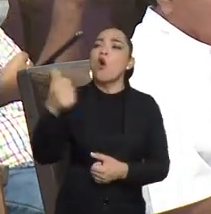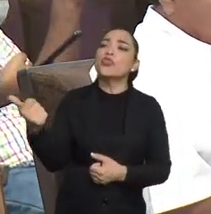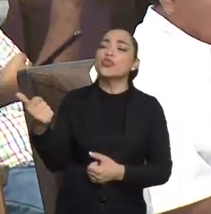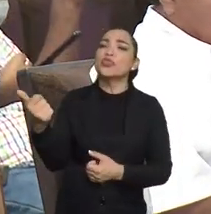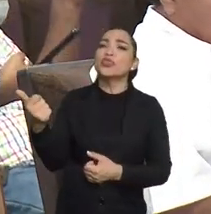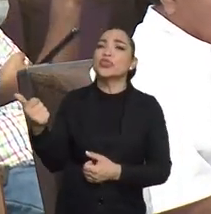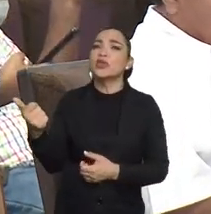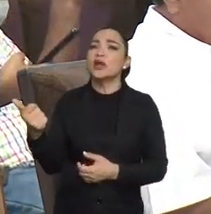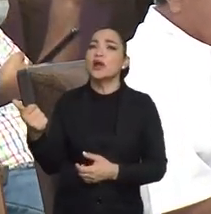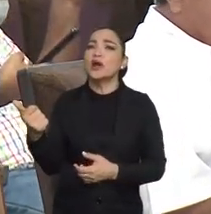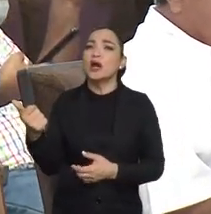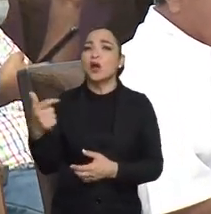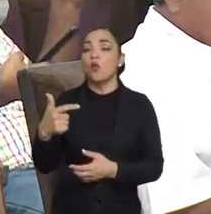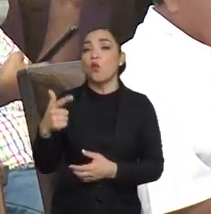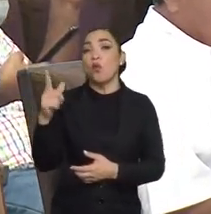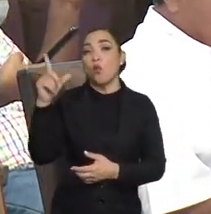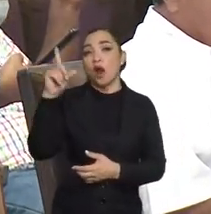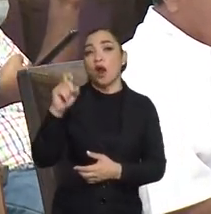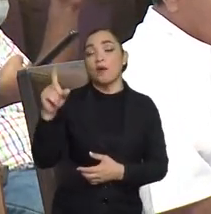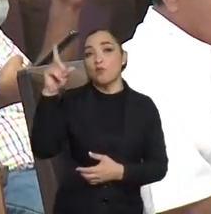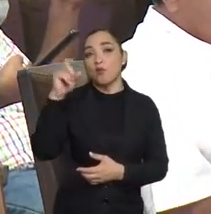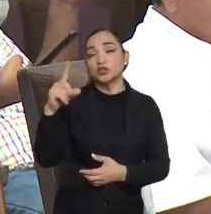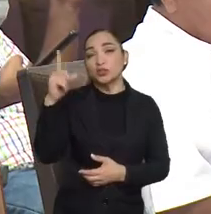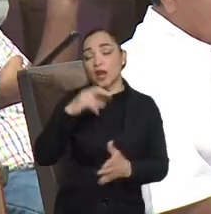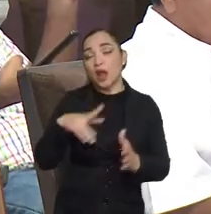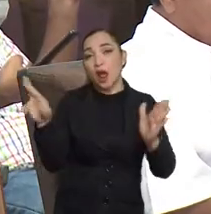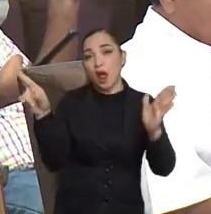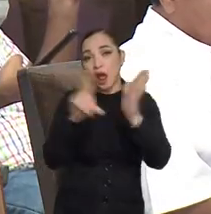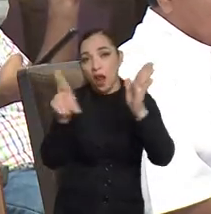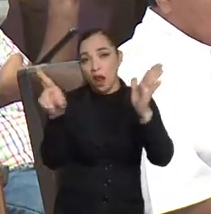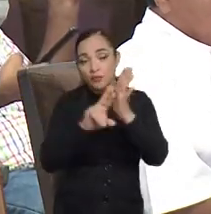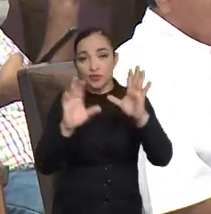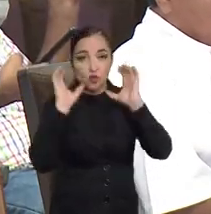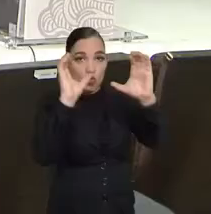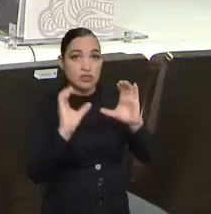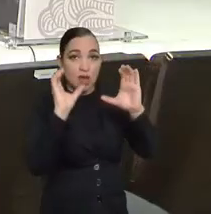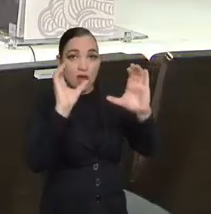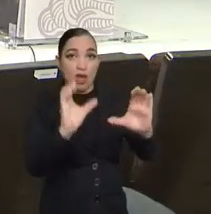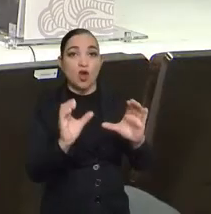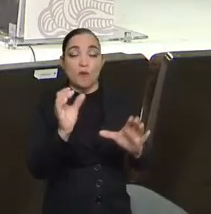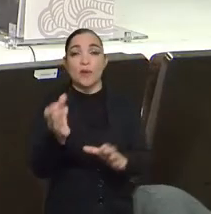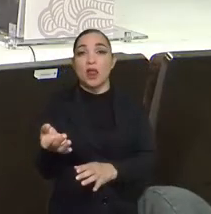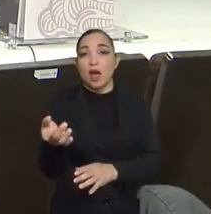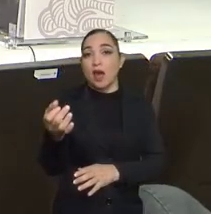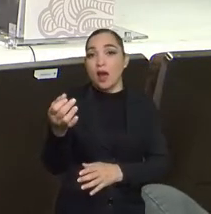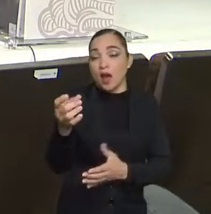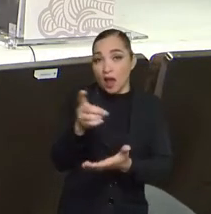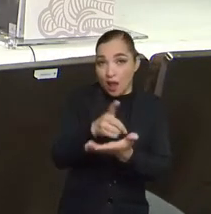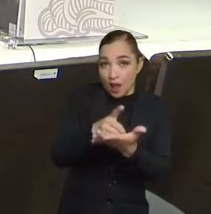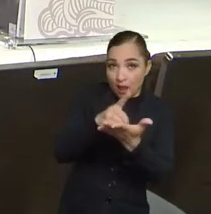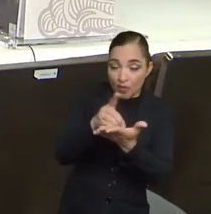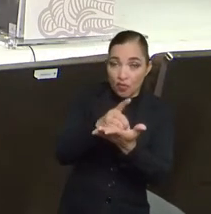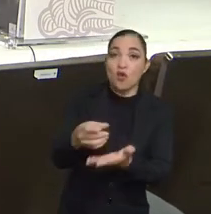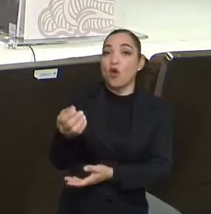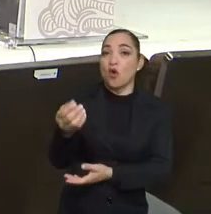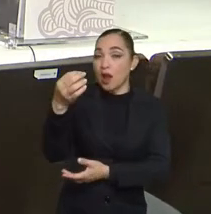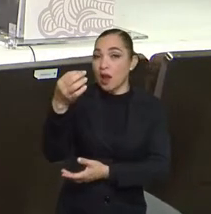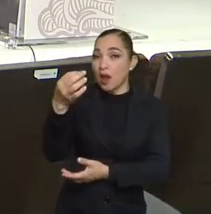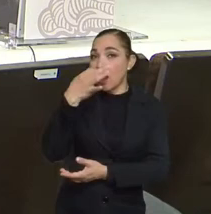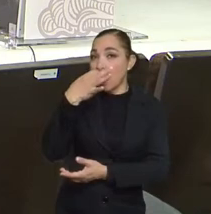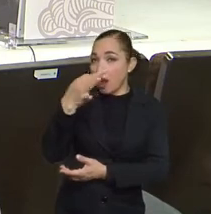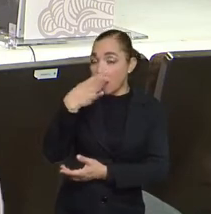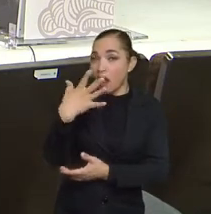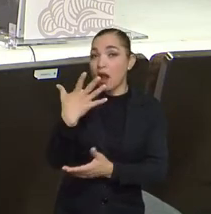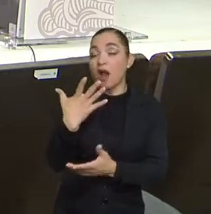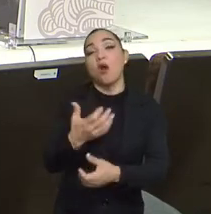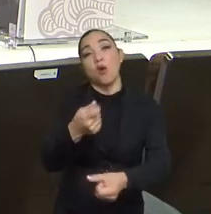alerta para gobierno en el consumo de drogas? Y este fin de semana también se dio la detención de Bernardino en Culiacán, cabecilla